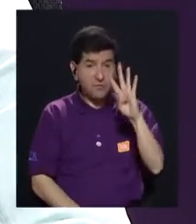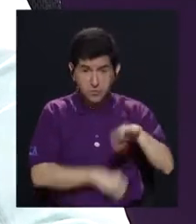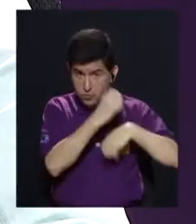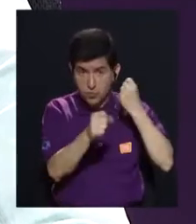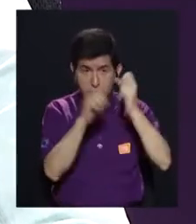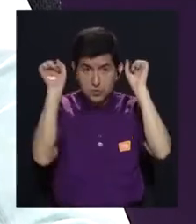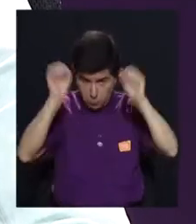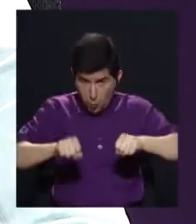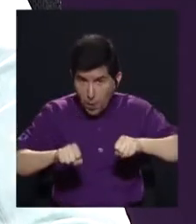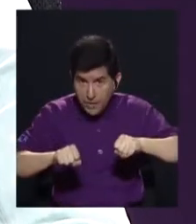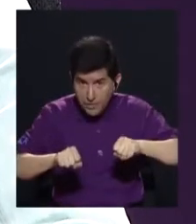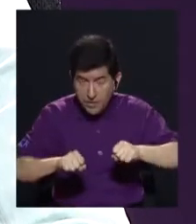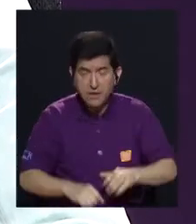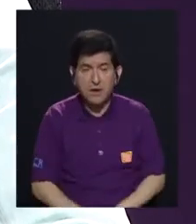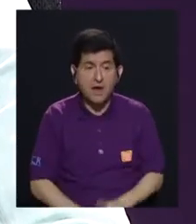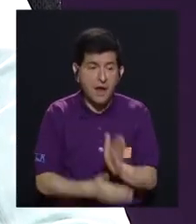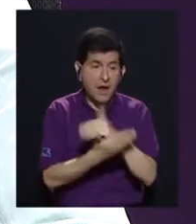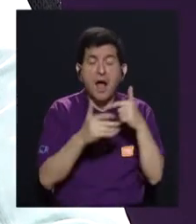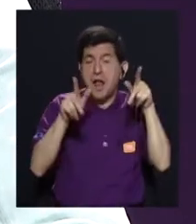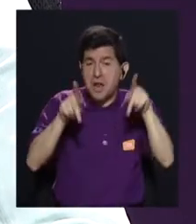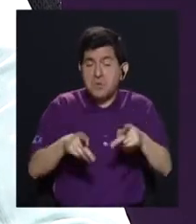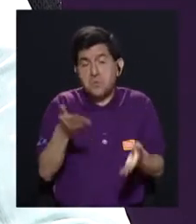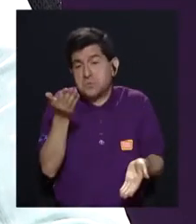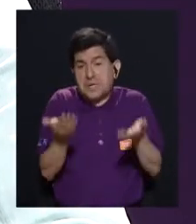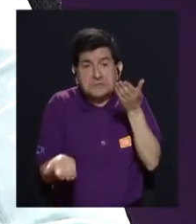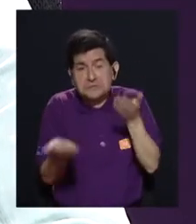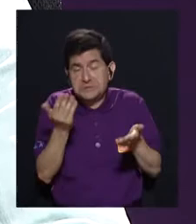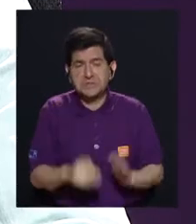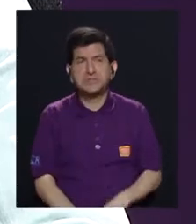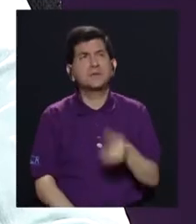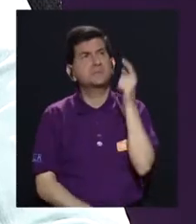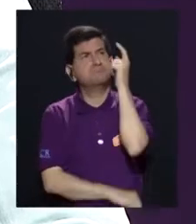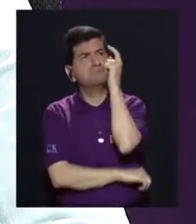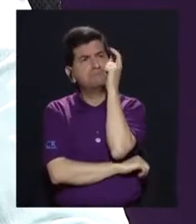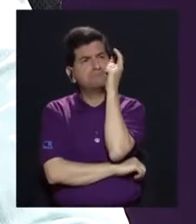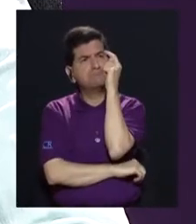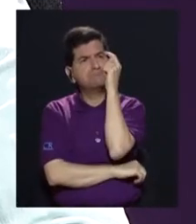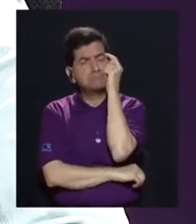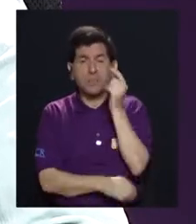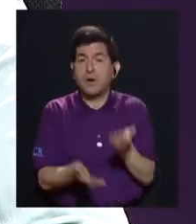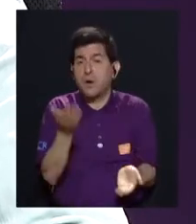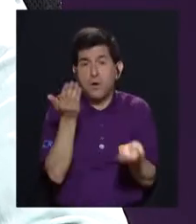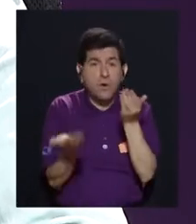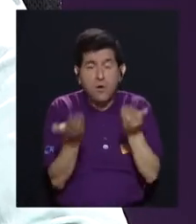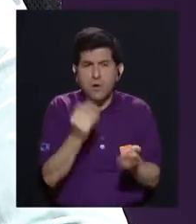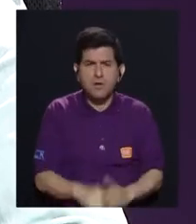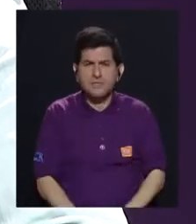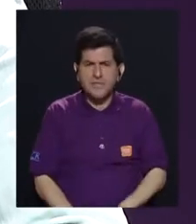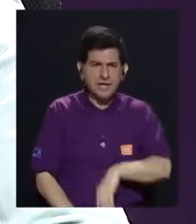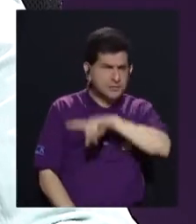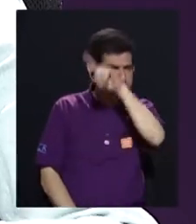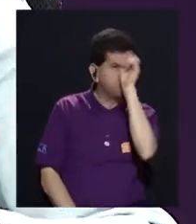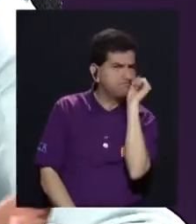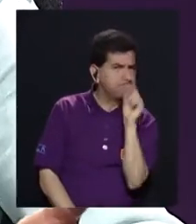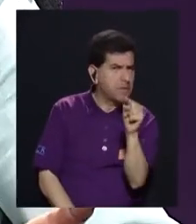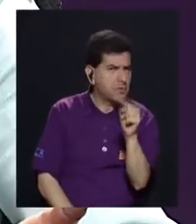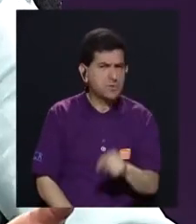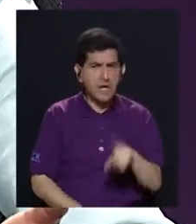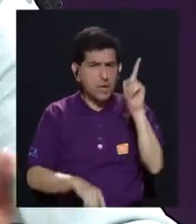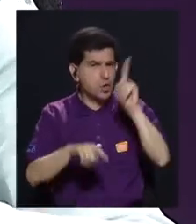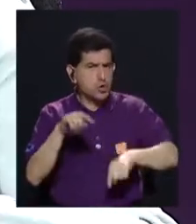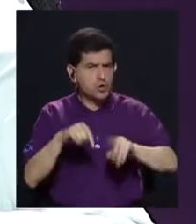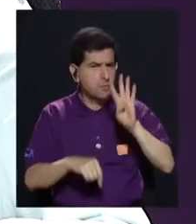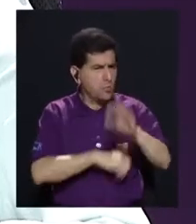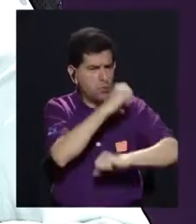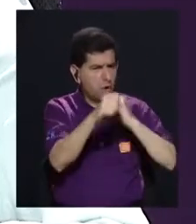porque obviamente algunas personas hemos pensado y e incluso nos hemos cuestionado si no se pudo hacer en